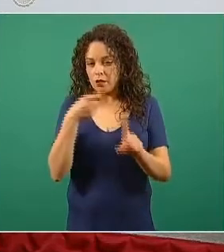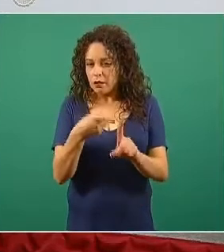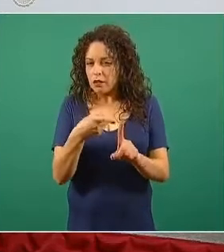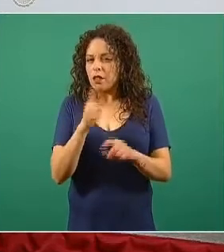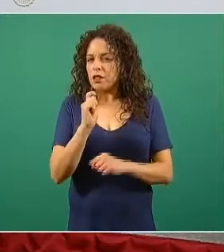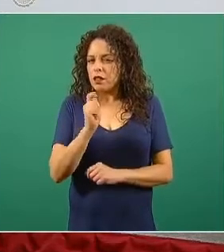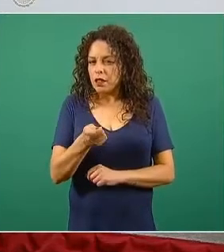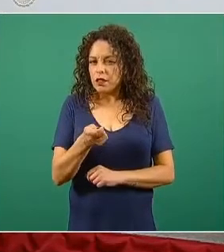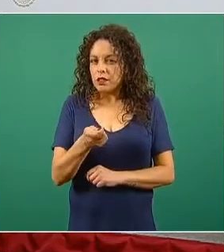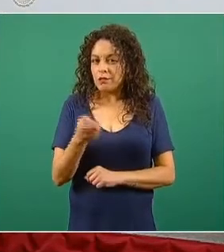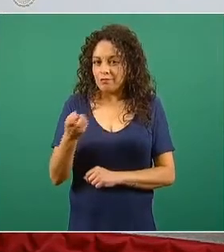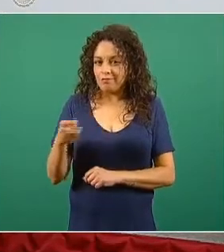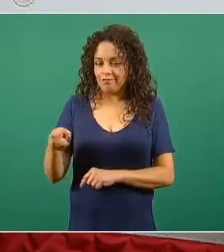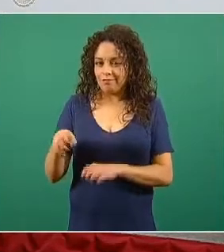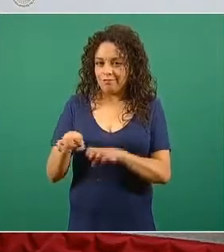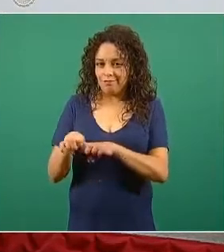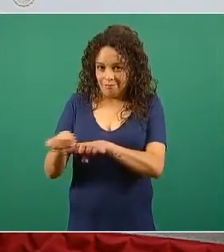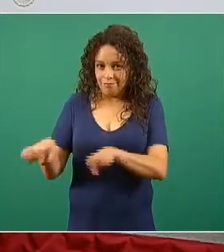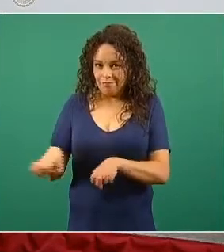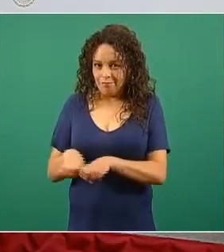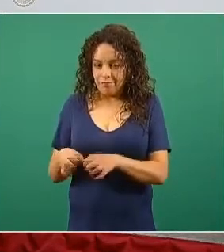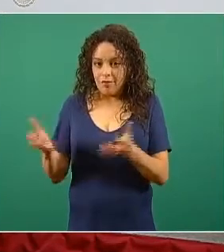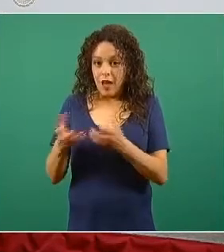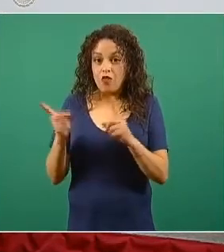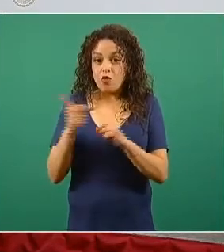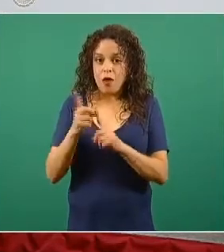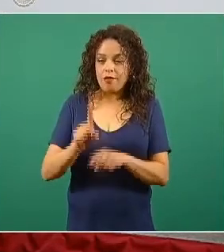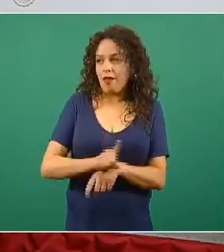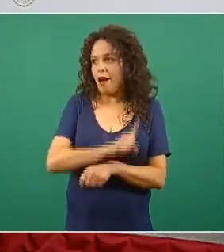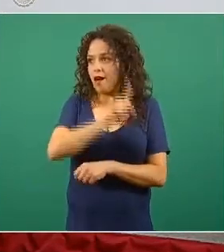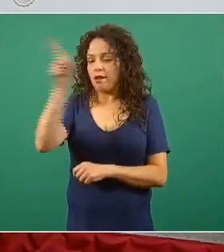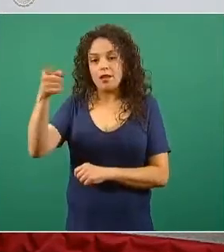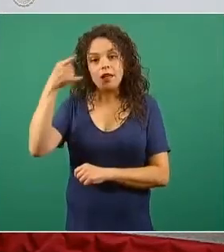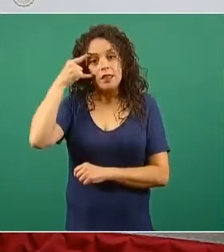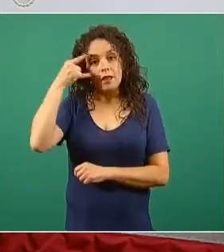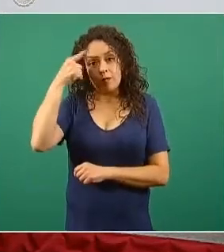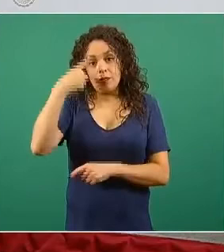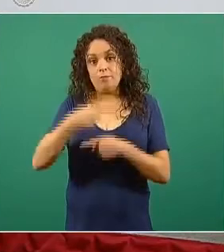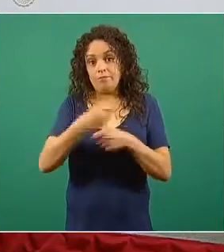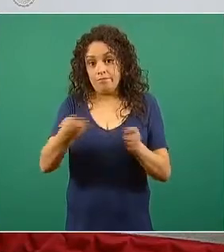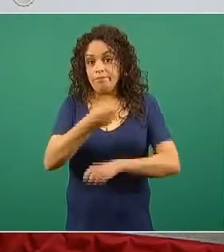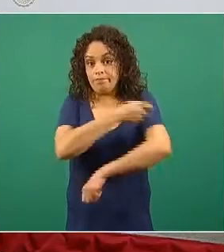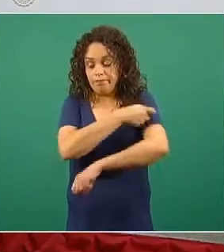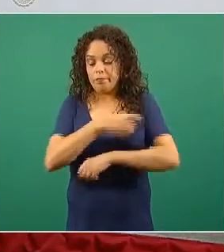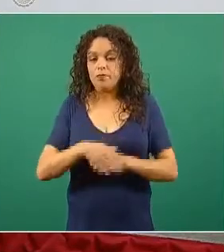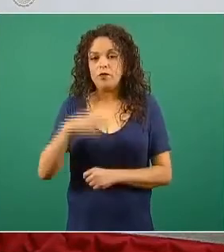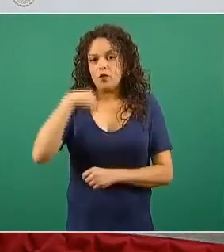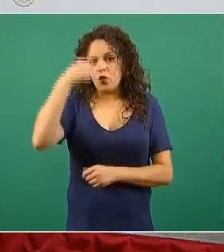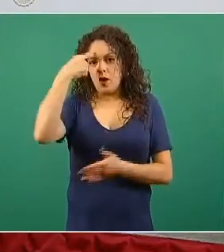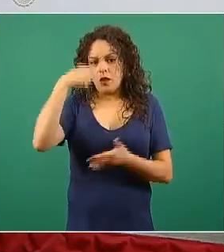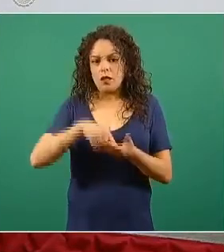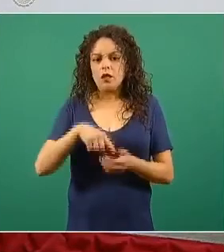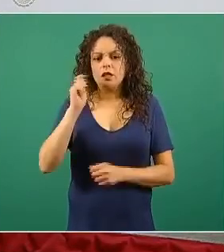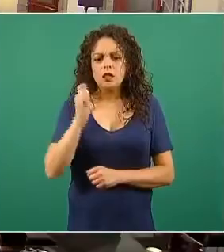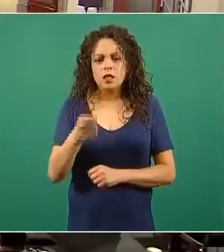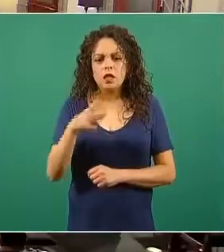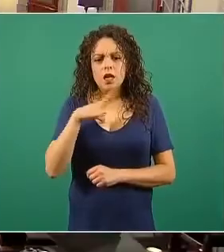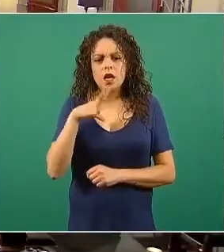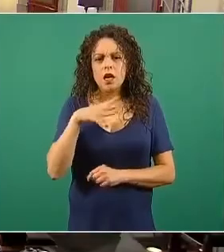este operativo, esta intervención que se va a tener en Campeche, me parece que entre las diapositivas que tenemos